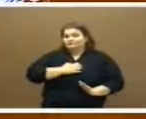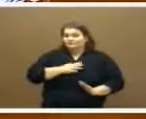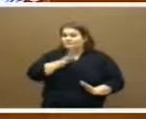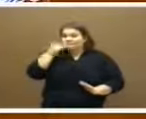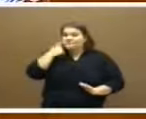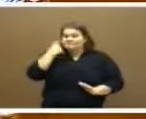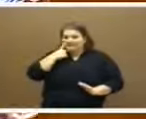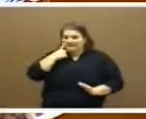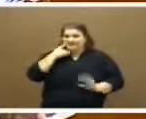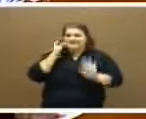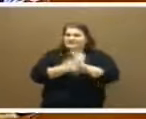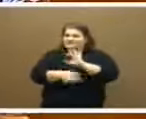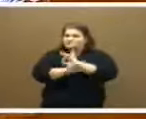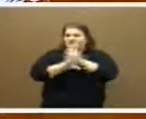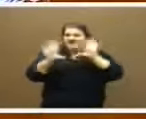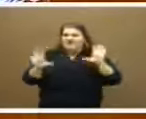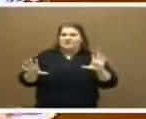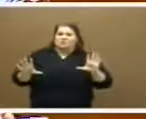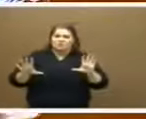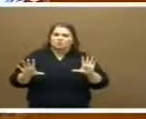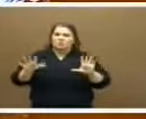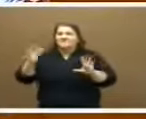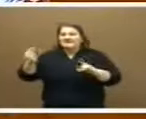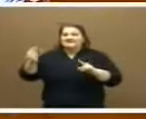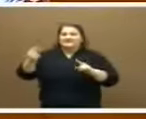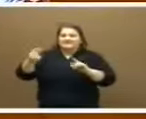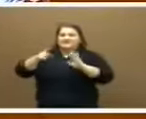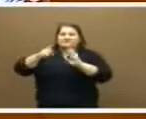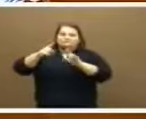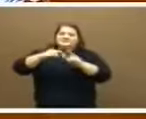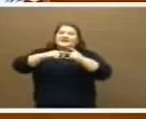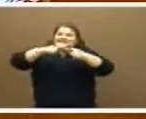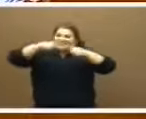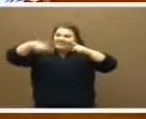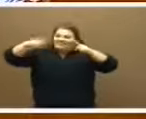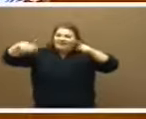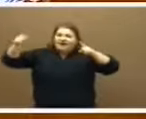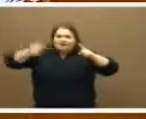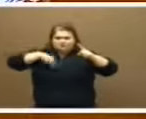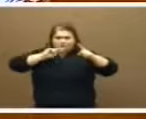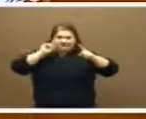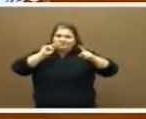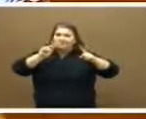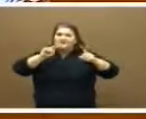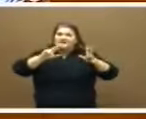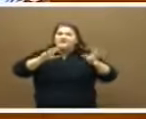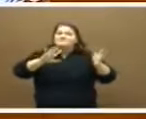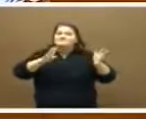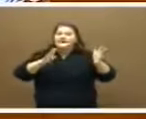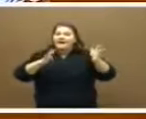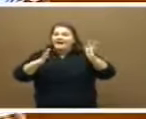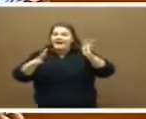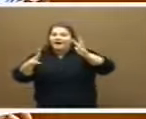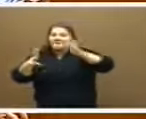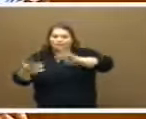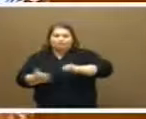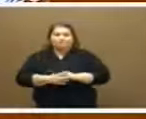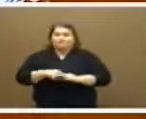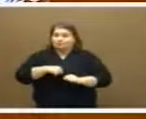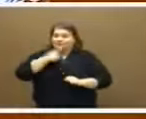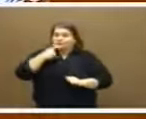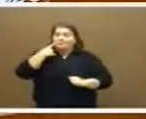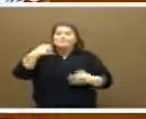Porque, mire, es obvio, es claro y es estadísticamente demostrable que se está produciendo un cambio de tendencia. Y se lo digo desde